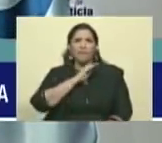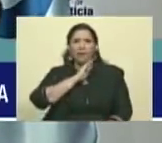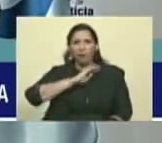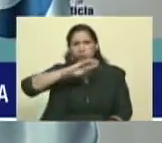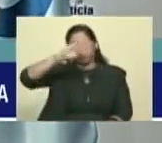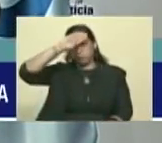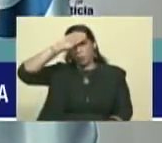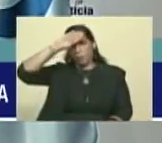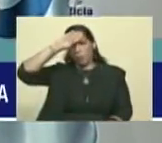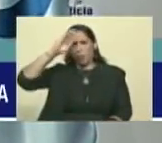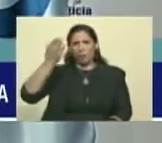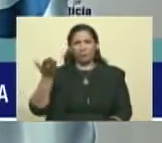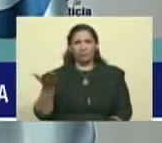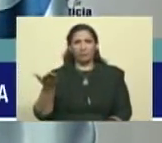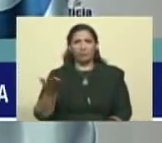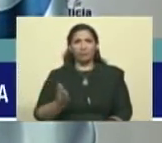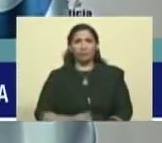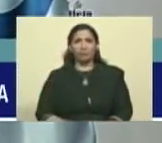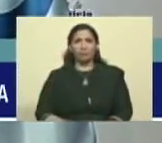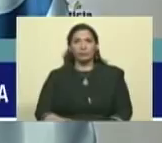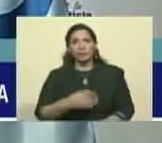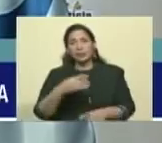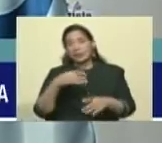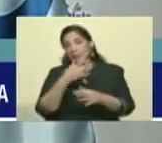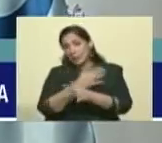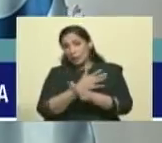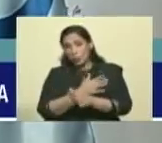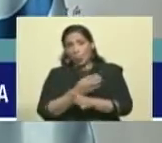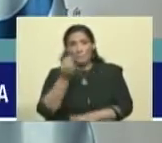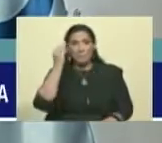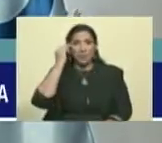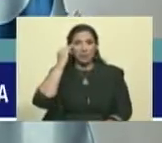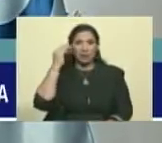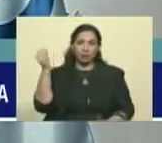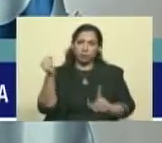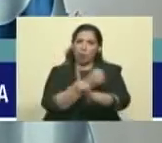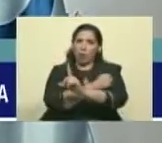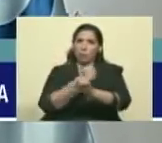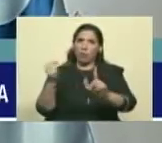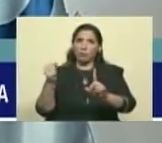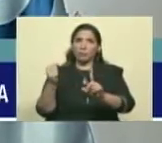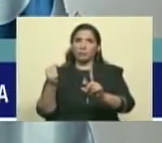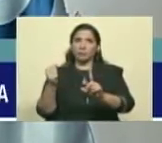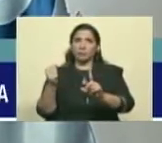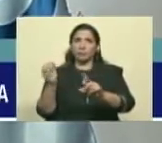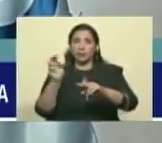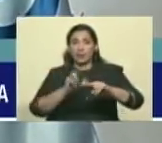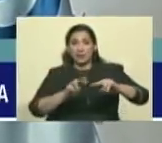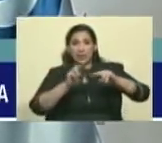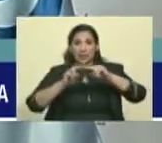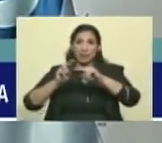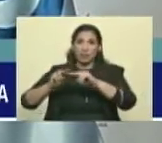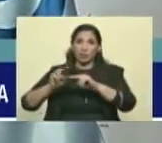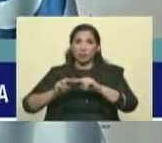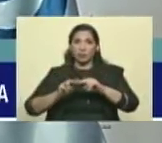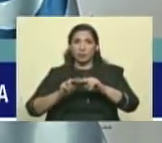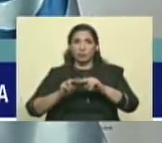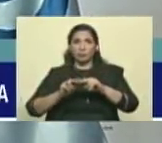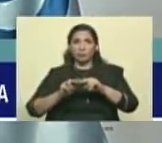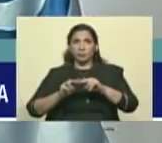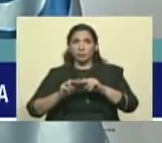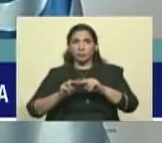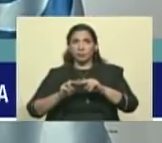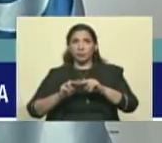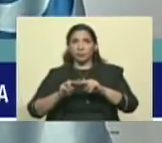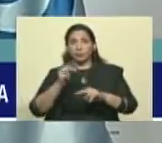desviaciones sexuales y mentales, agreden a menores de edad, sobre todo niños